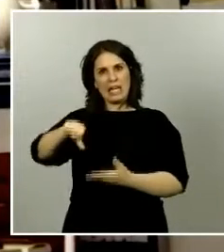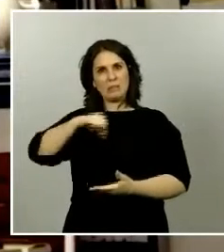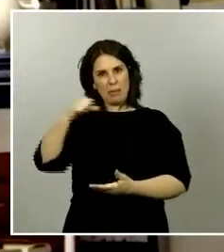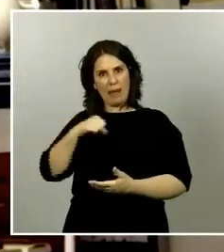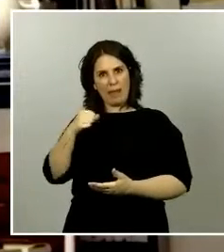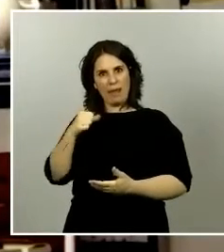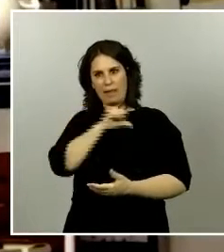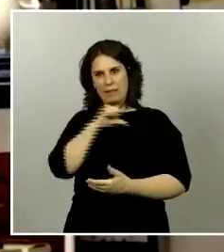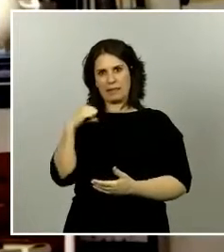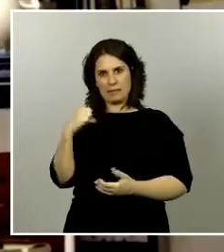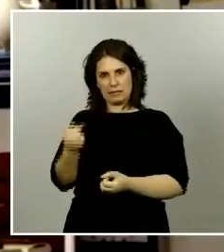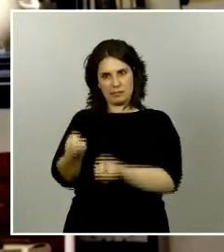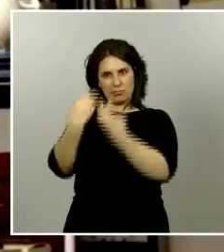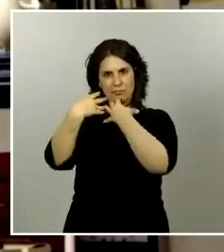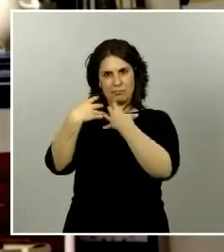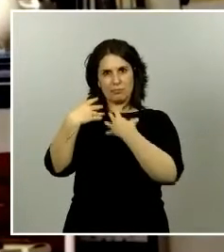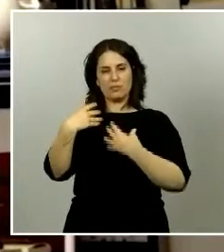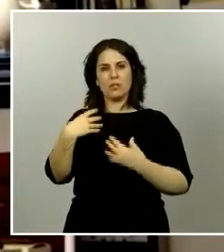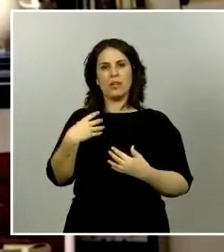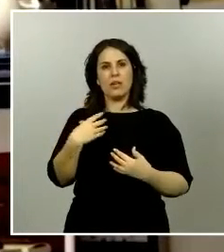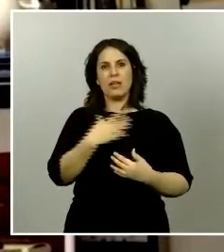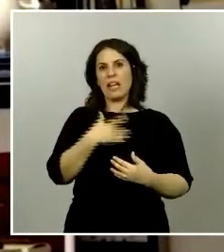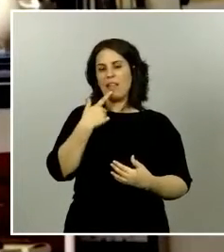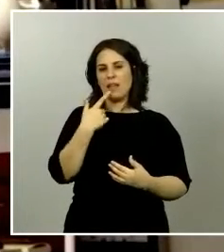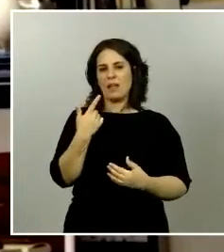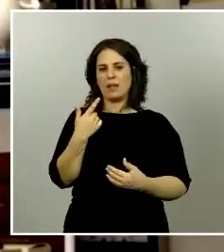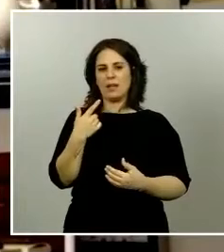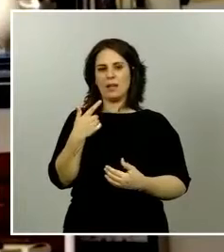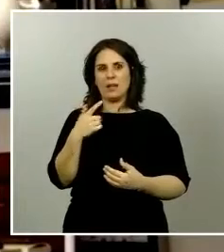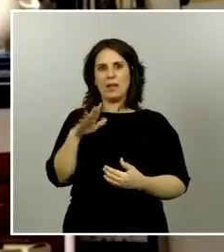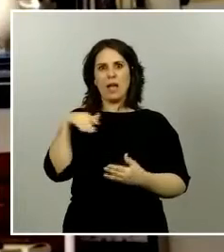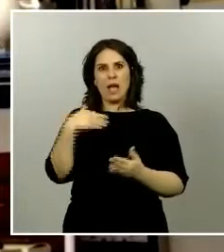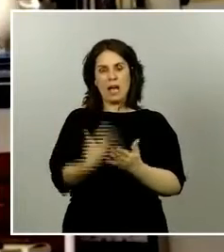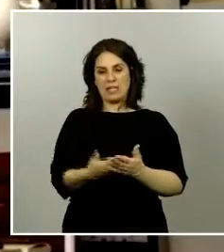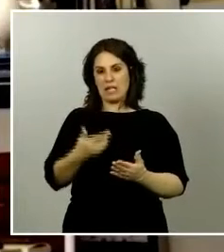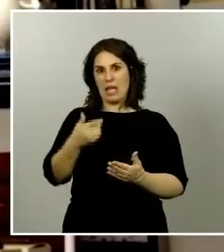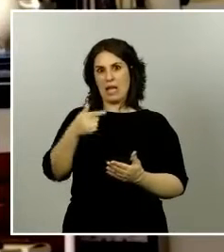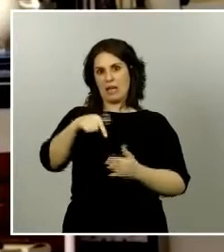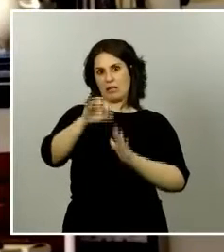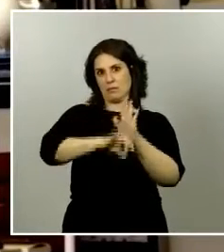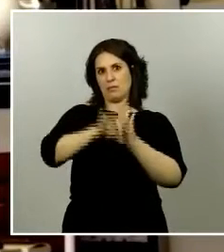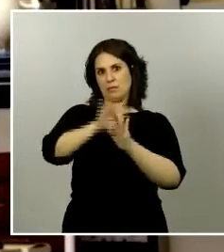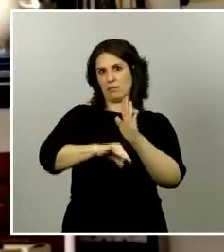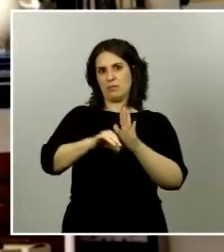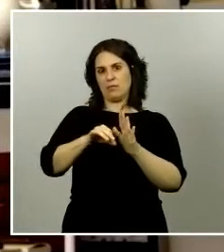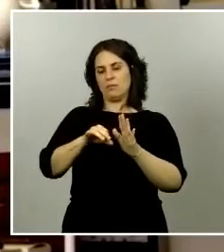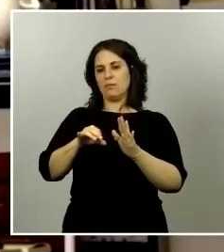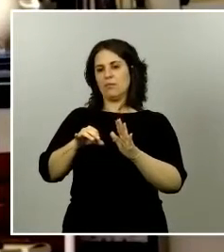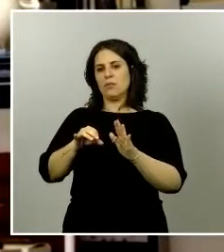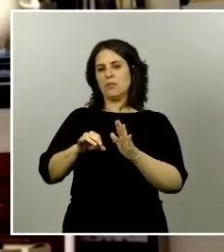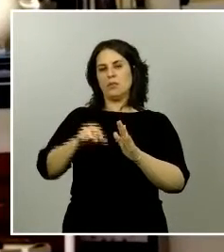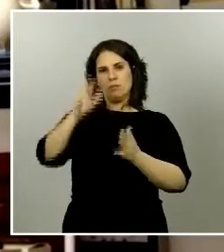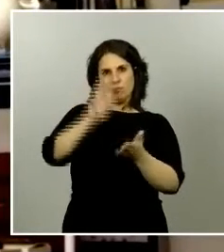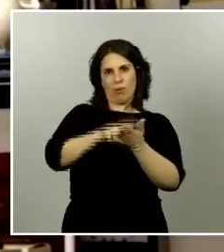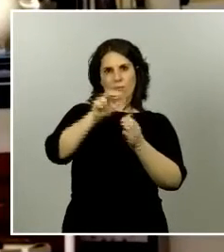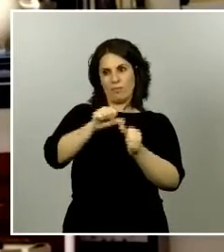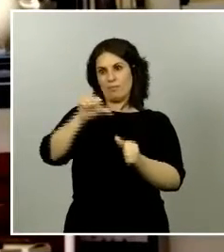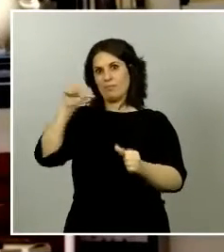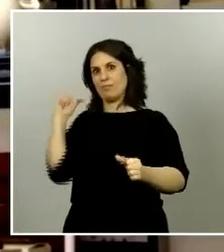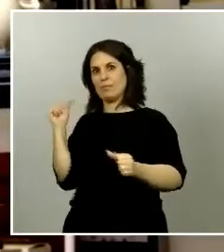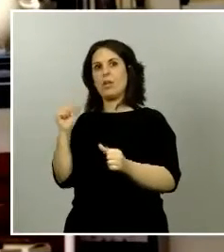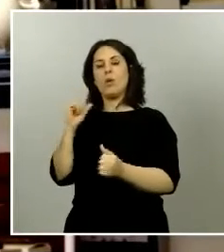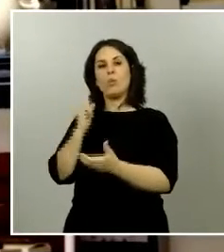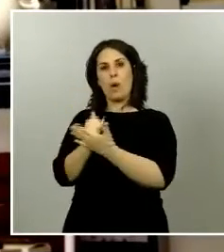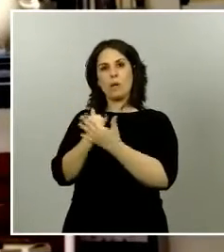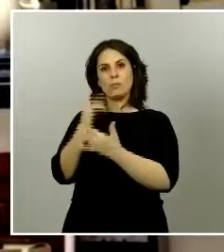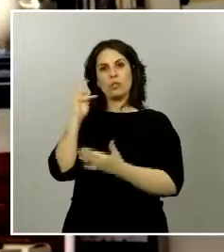sanidad pública. ¿Se están facilitando ya por parte de las clínicas privadas? ¿Significa que durante 2 meses, hasta que esta orden se promulgó,